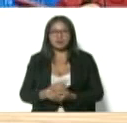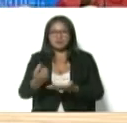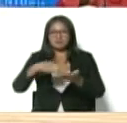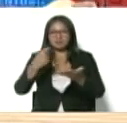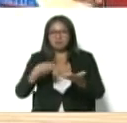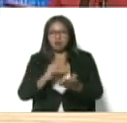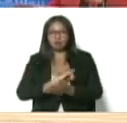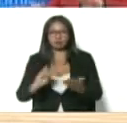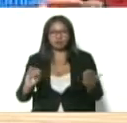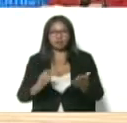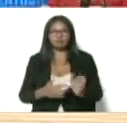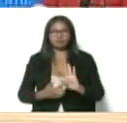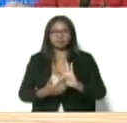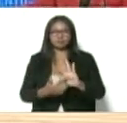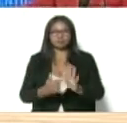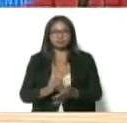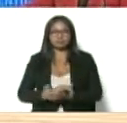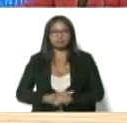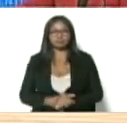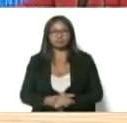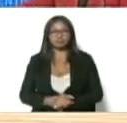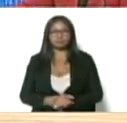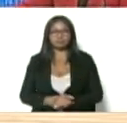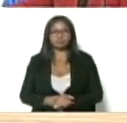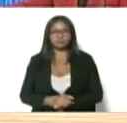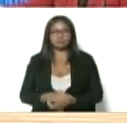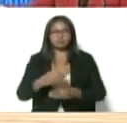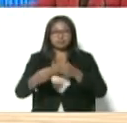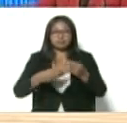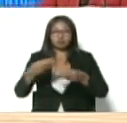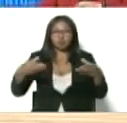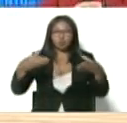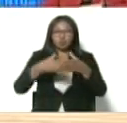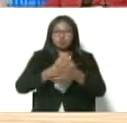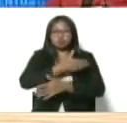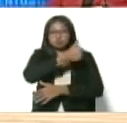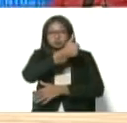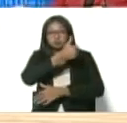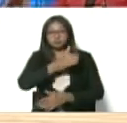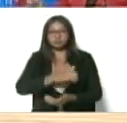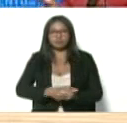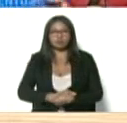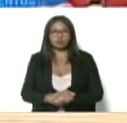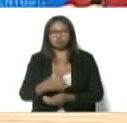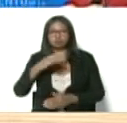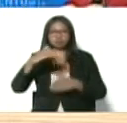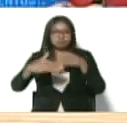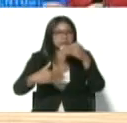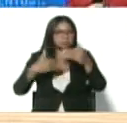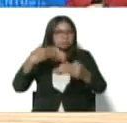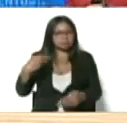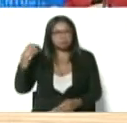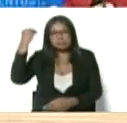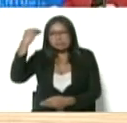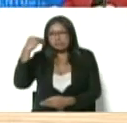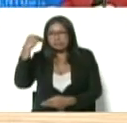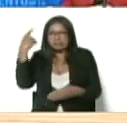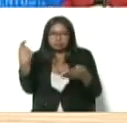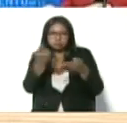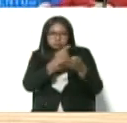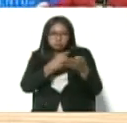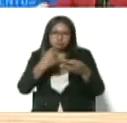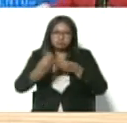refrendado creamos la superintendencia lo veníamos trabajando pensando diseñando